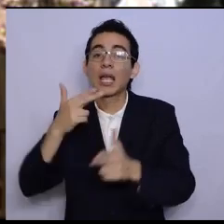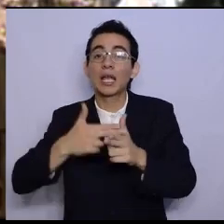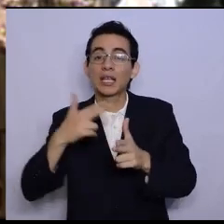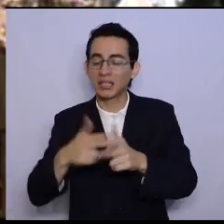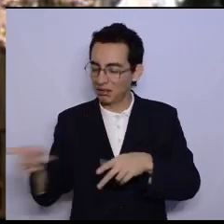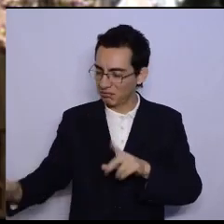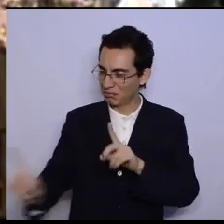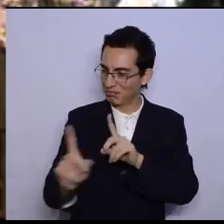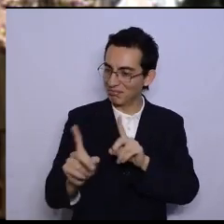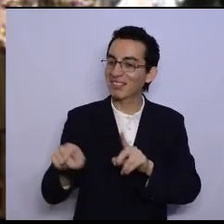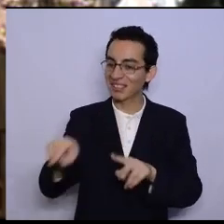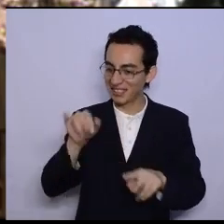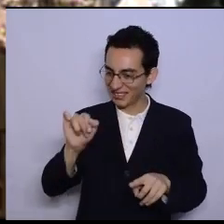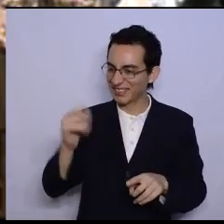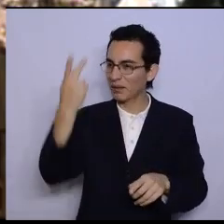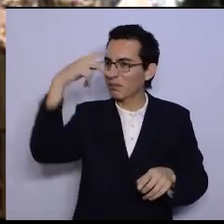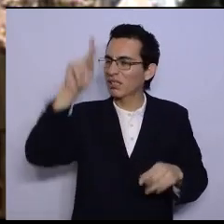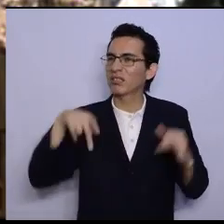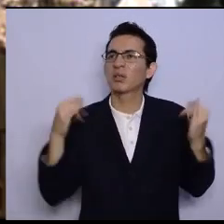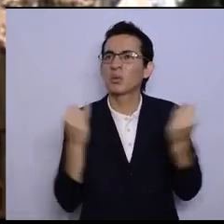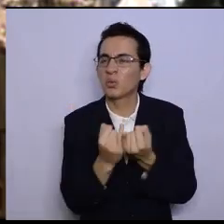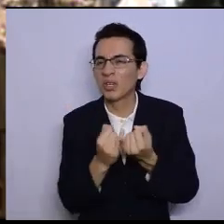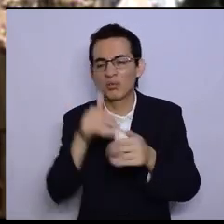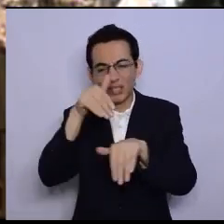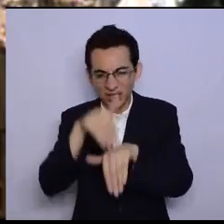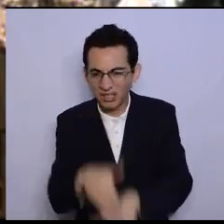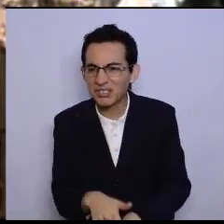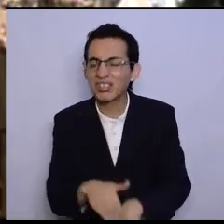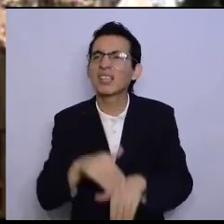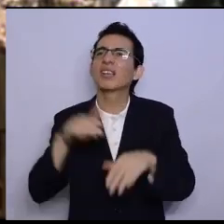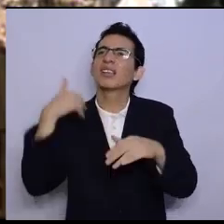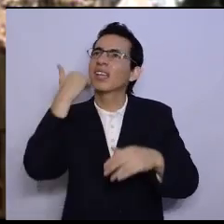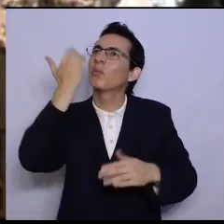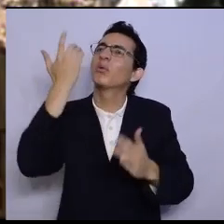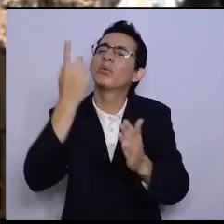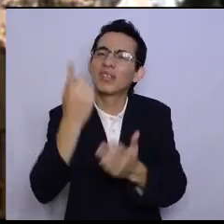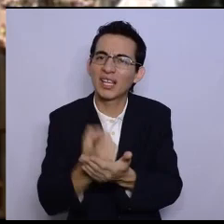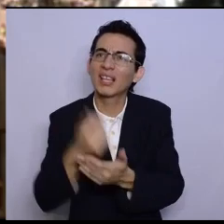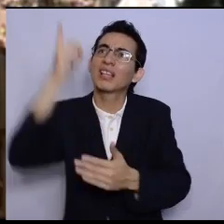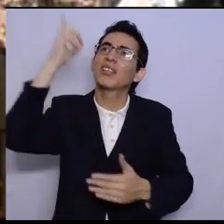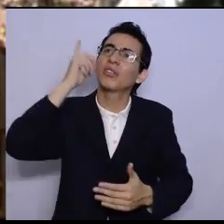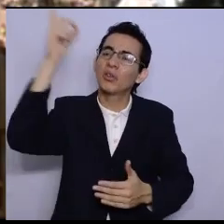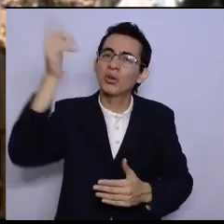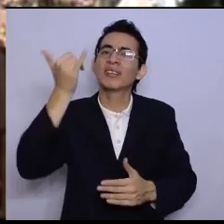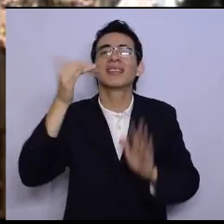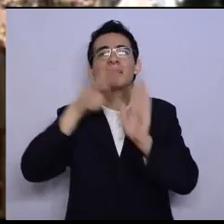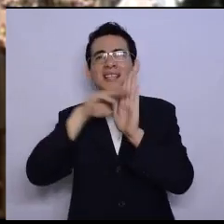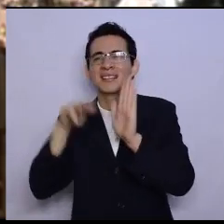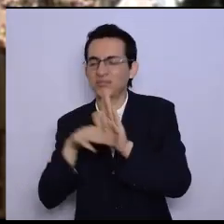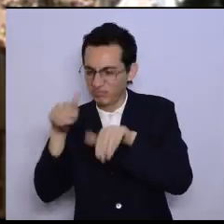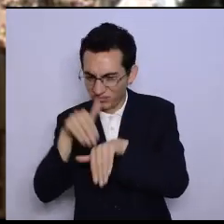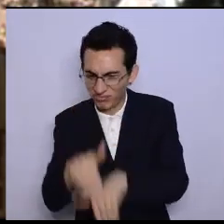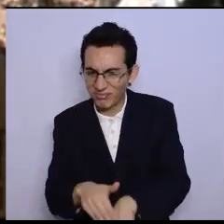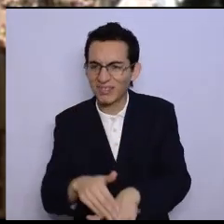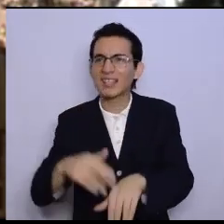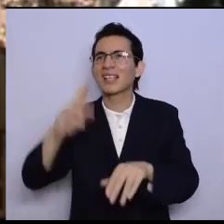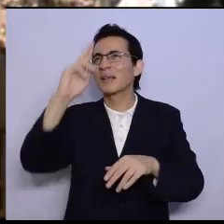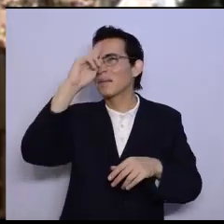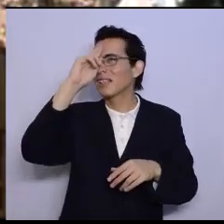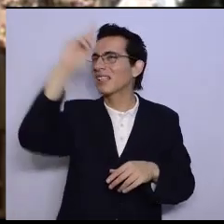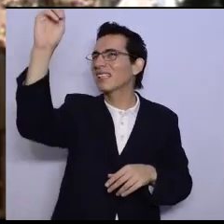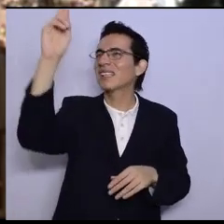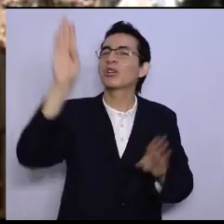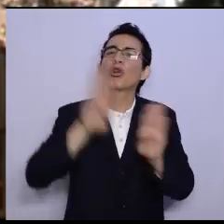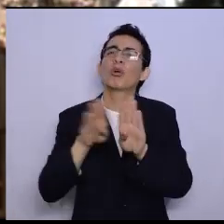elogiada por Dios, en gloria, en buena estima de parte de Dios y en honra, dice. Honra significa valor